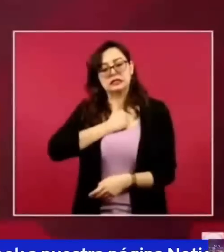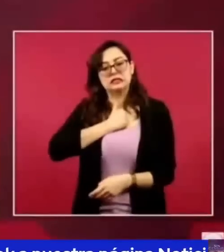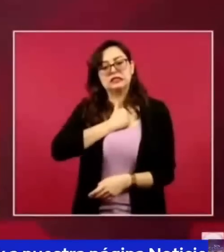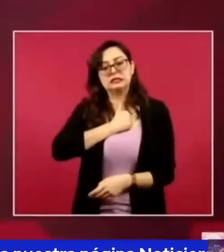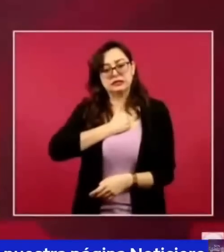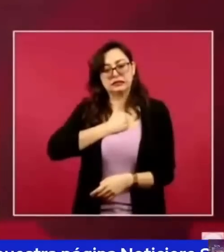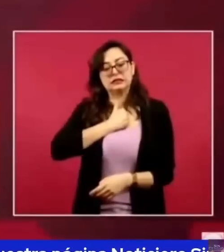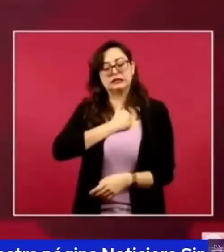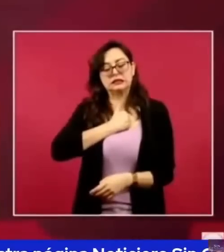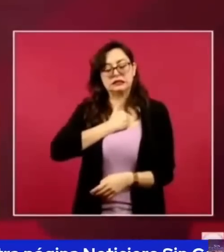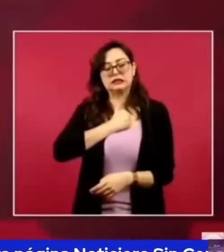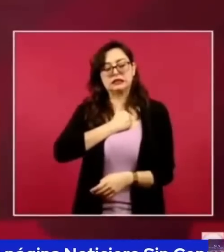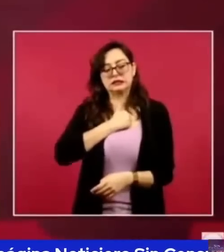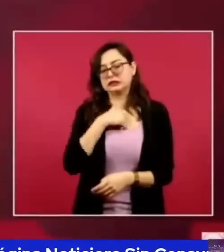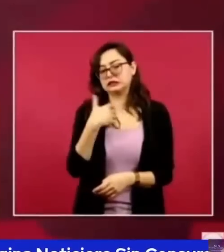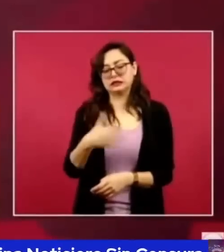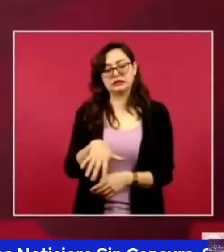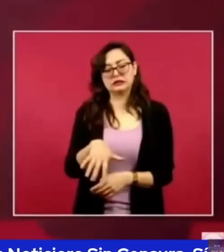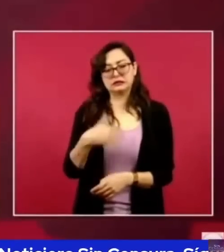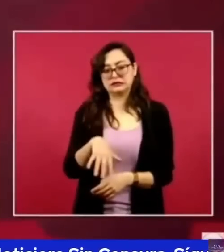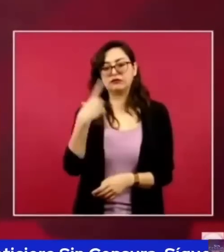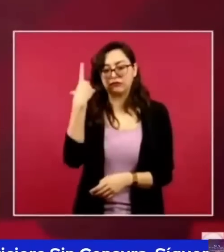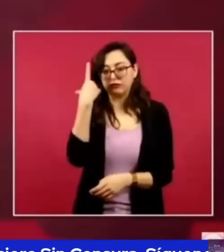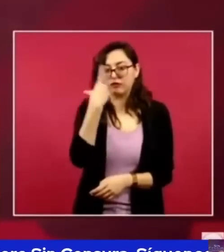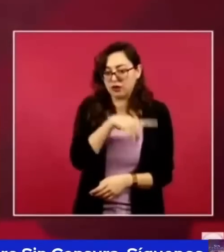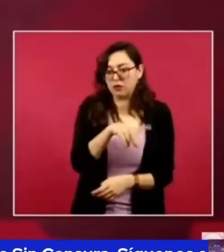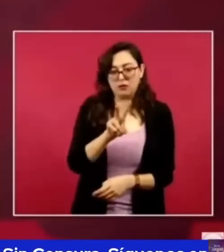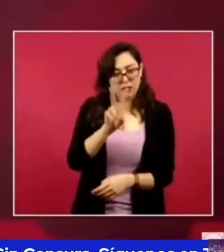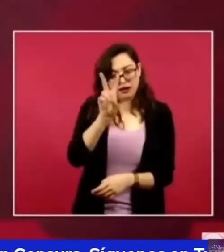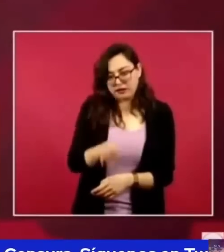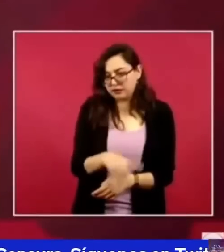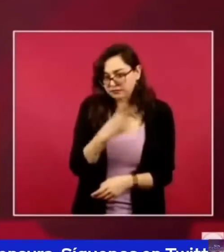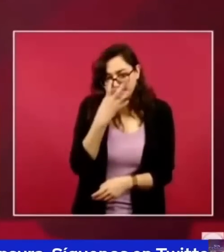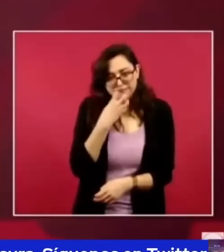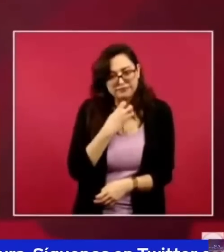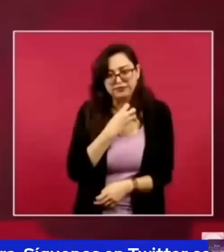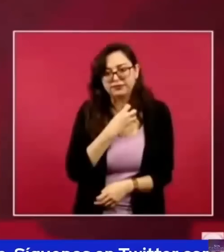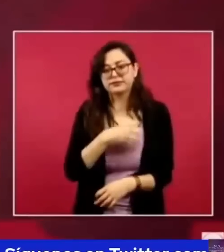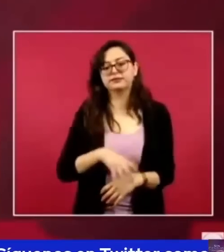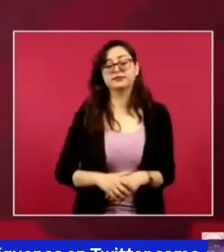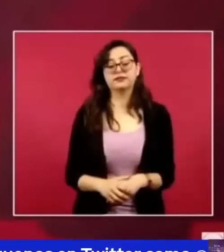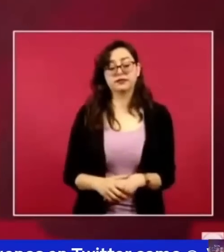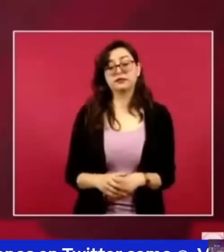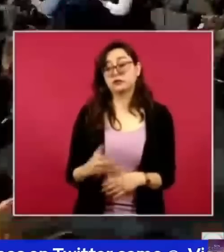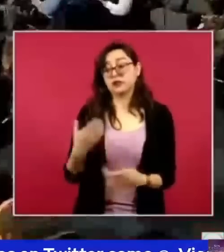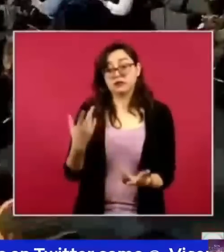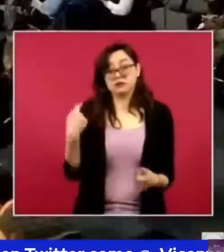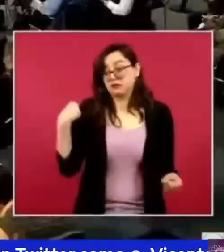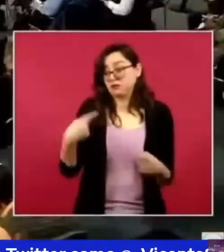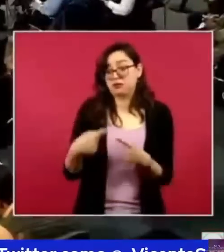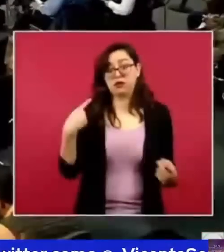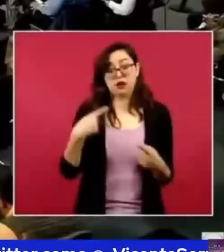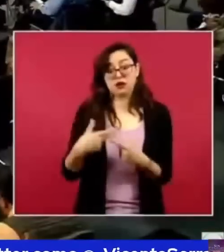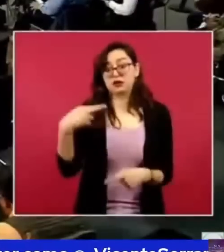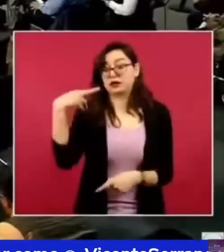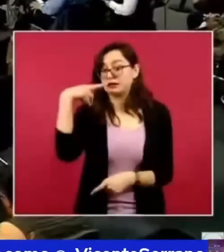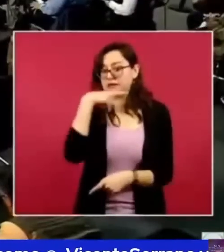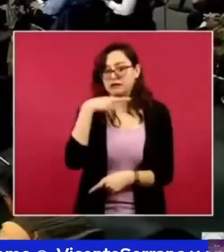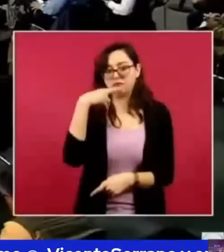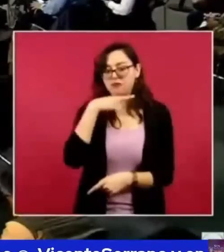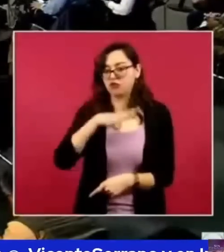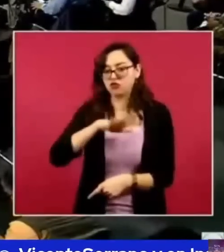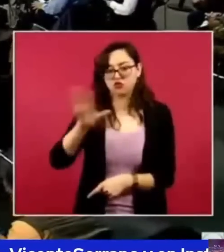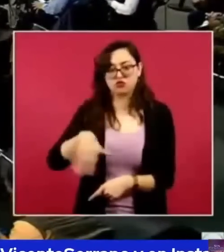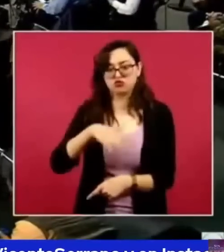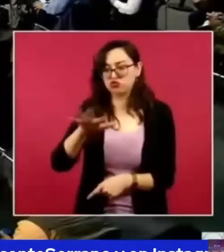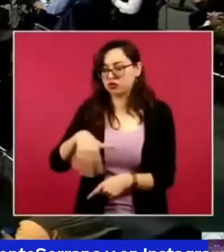Se actuó bien porque pronto se encontraron a